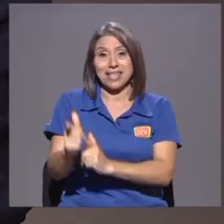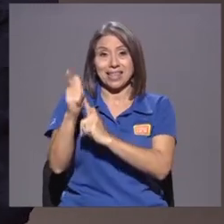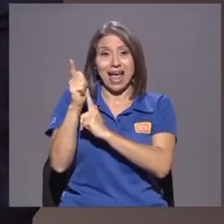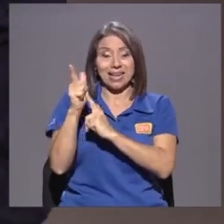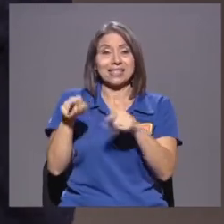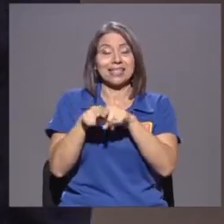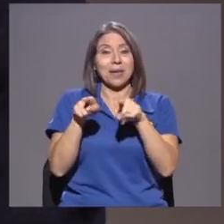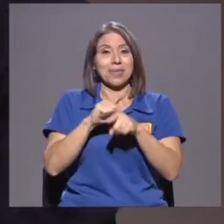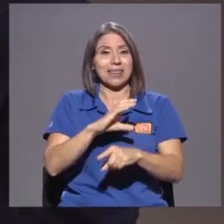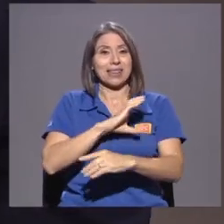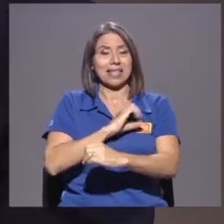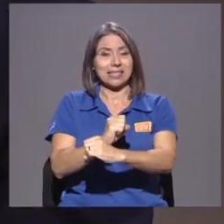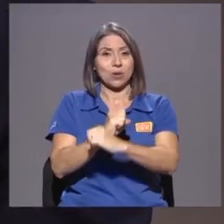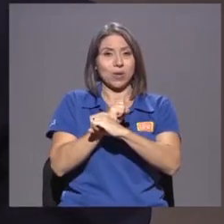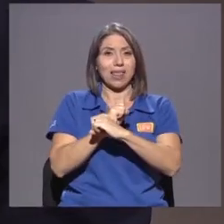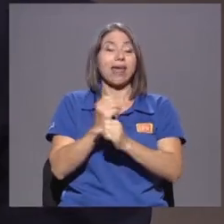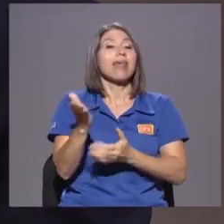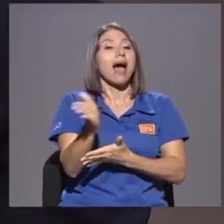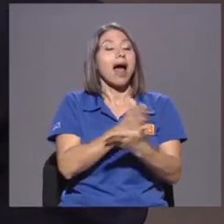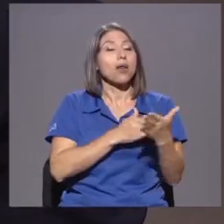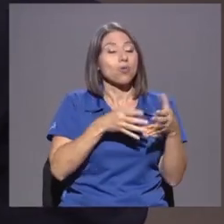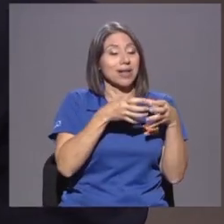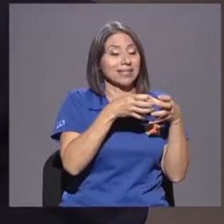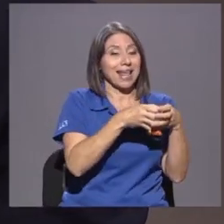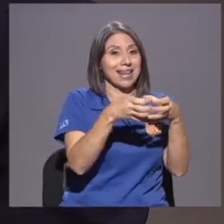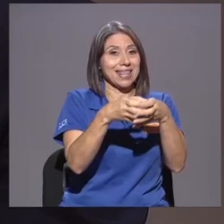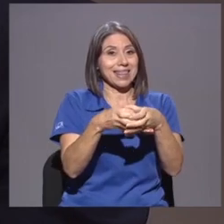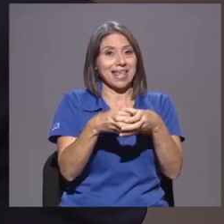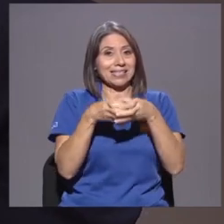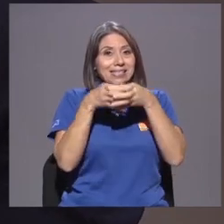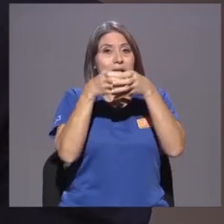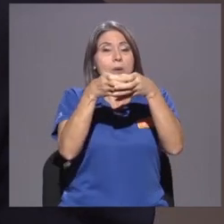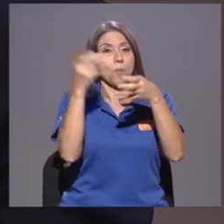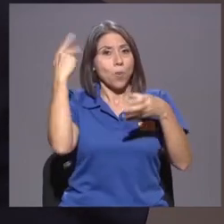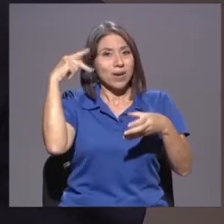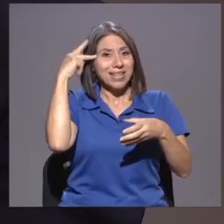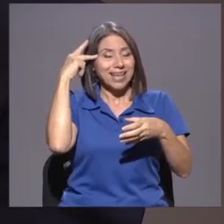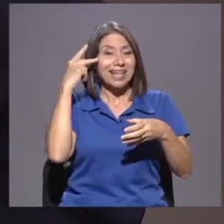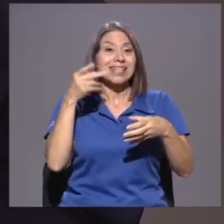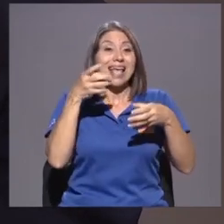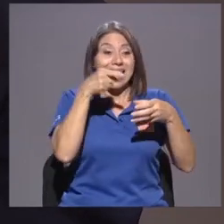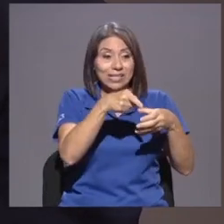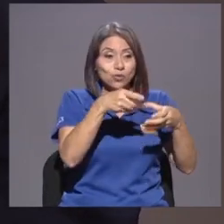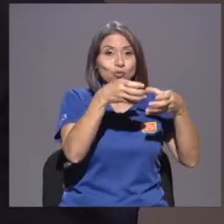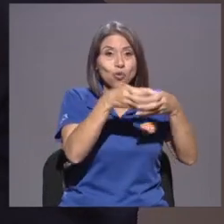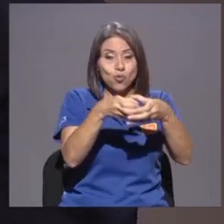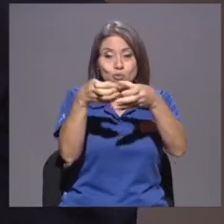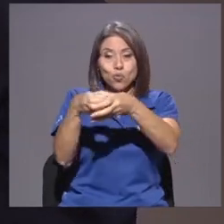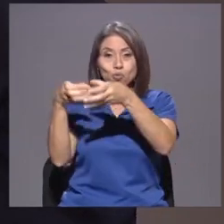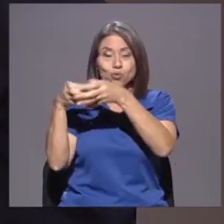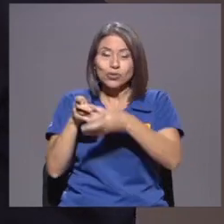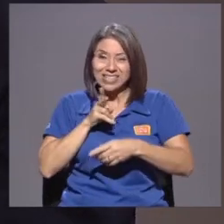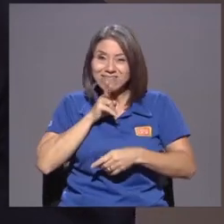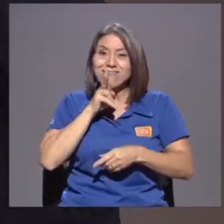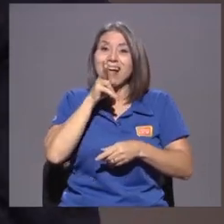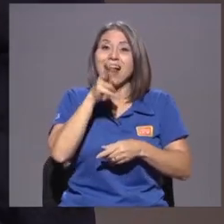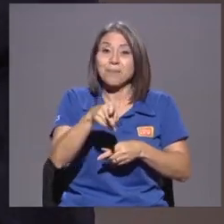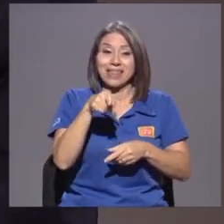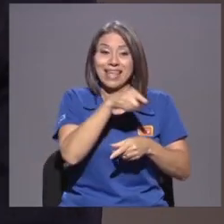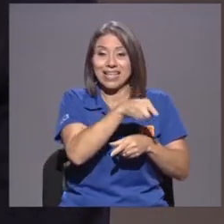y algunas élites políticas que son las que realmente han dominado y han prácticamente